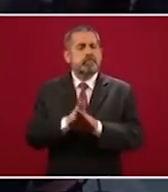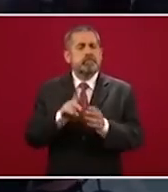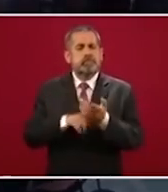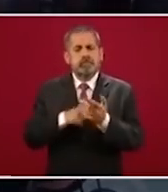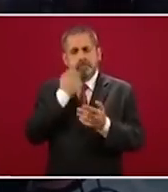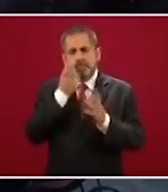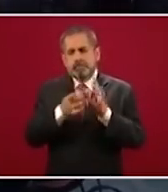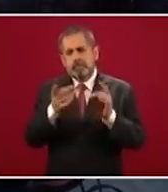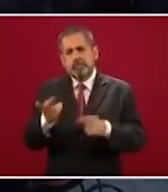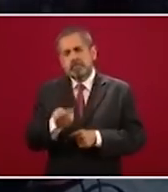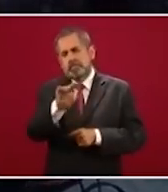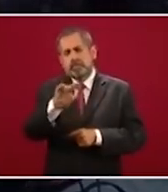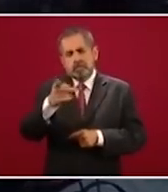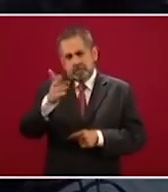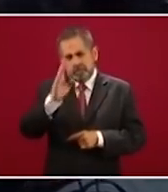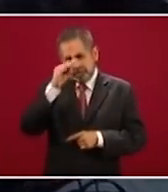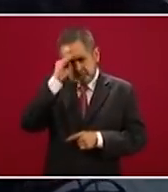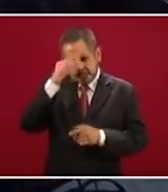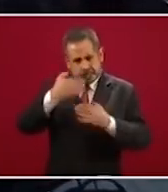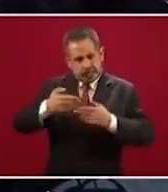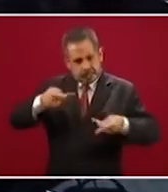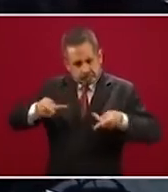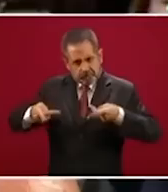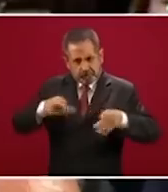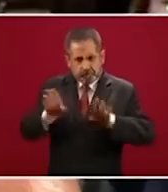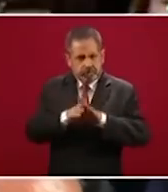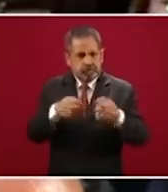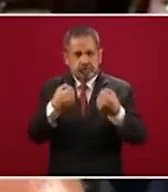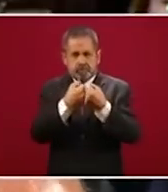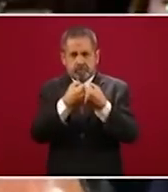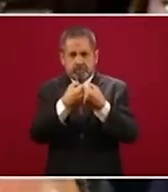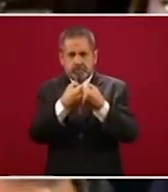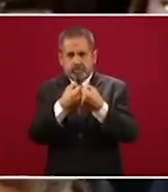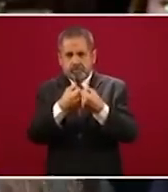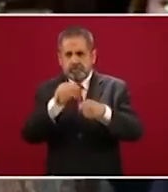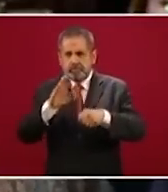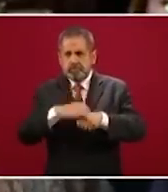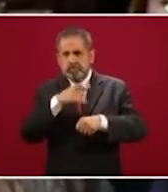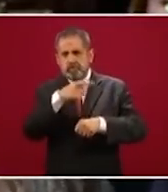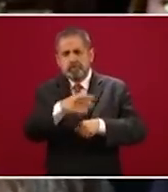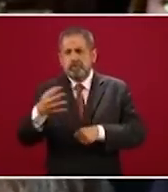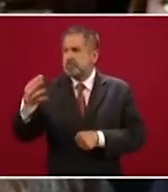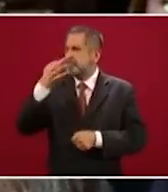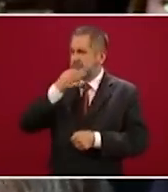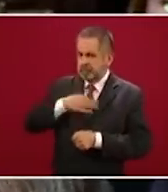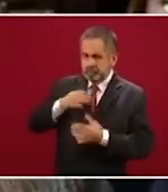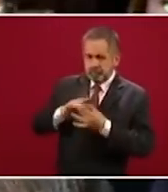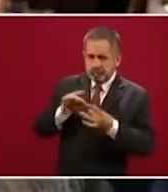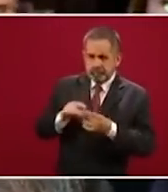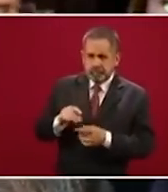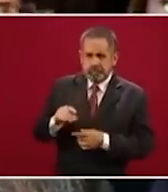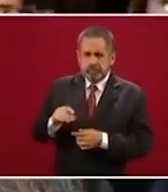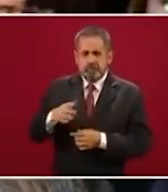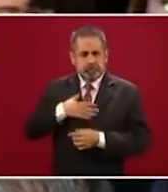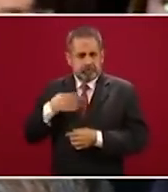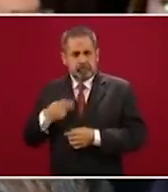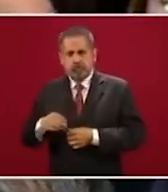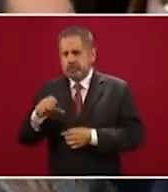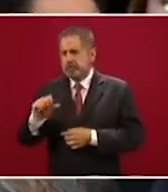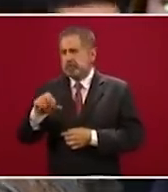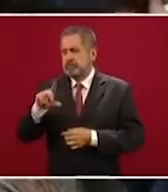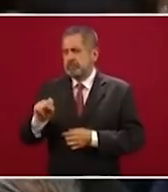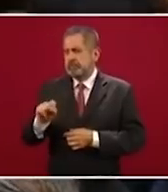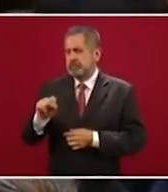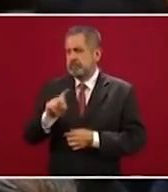quería hacer una pregunta. Si están tomando provisiones en la frontera, porque pues a mí me reportan, es Carlos Cabeza de Nuevo Laredo, el diario de